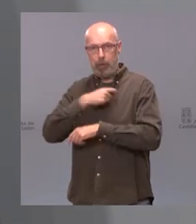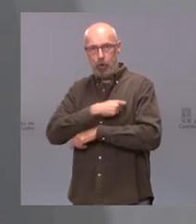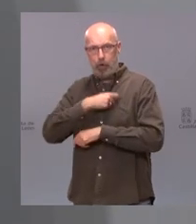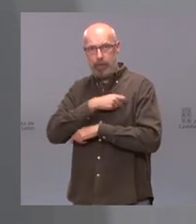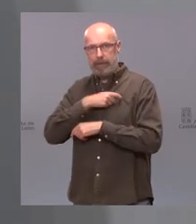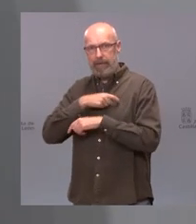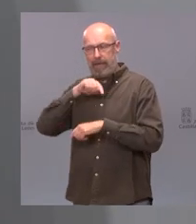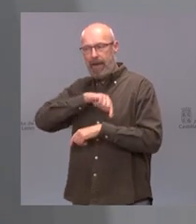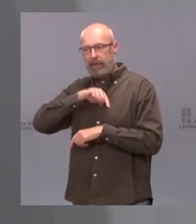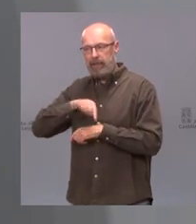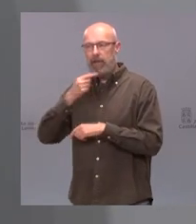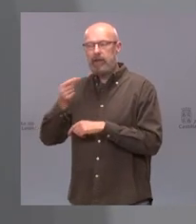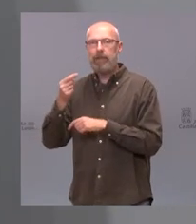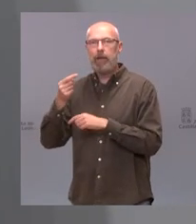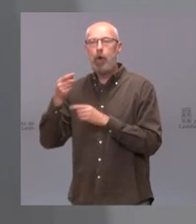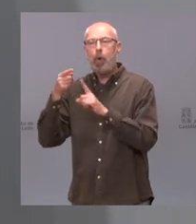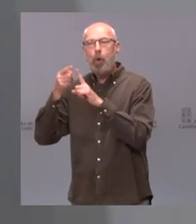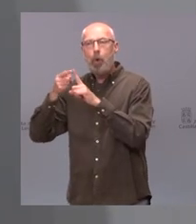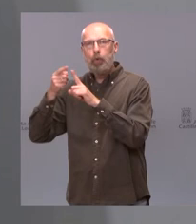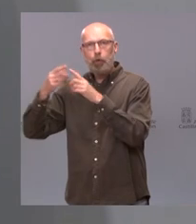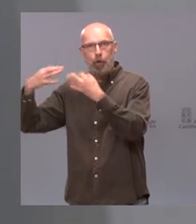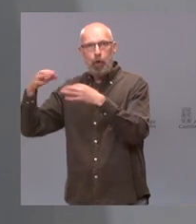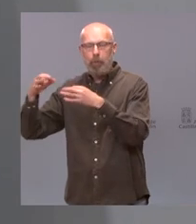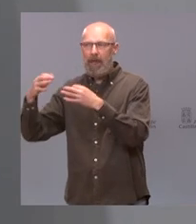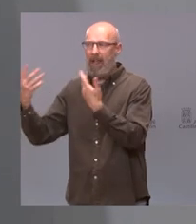indicado, sino el no indicado.